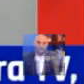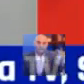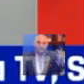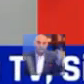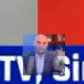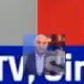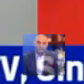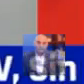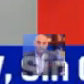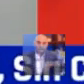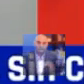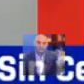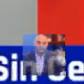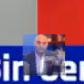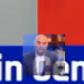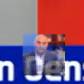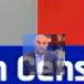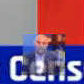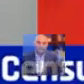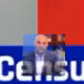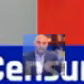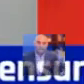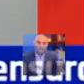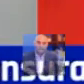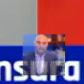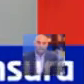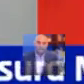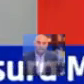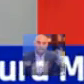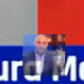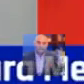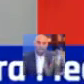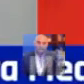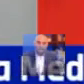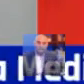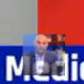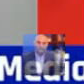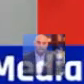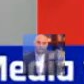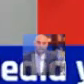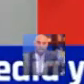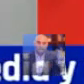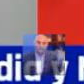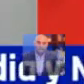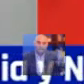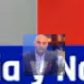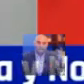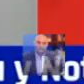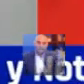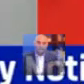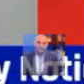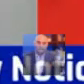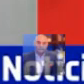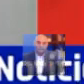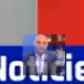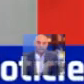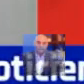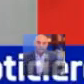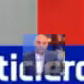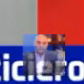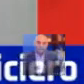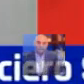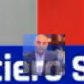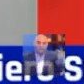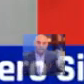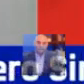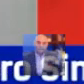investigaciones, etcétera, y tenemos un programa, Los Datos Duros, que transmitimos en el canal de YouTube de Regeneración de lunes a